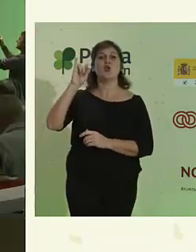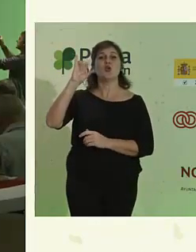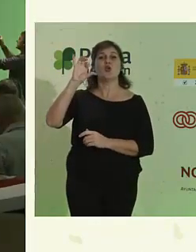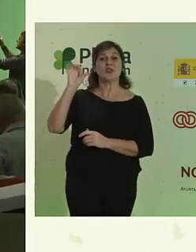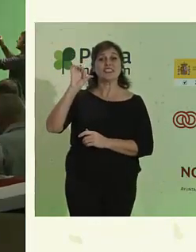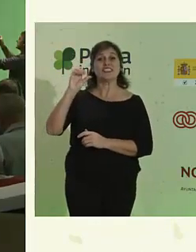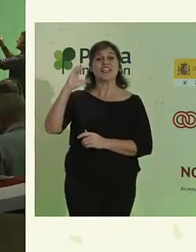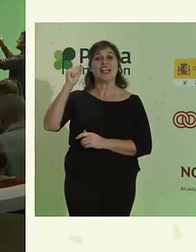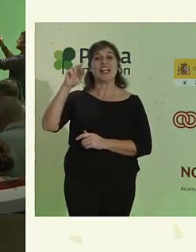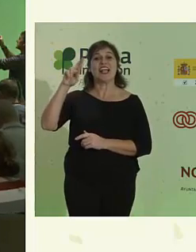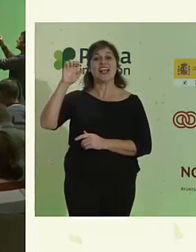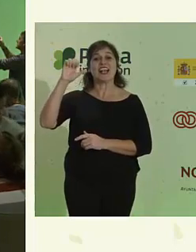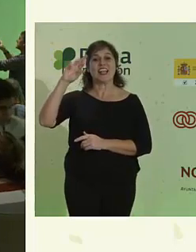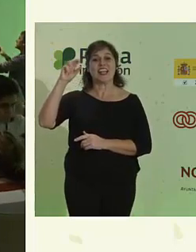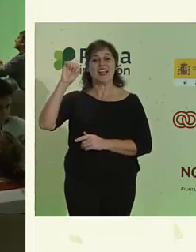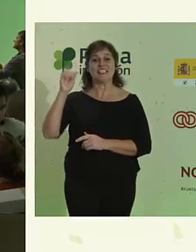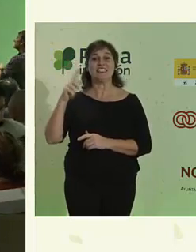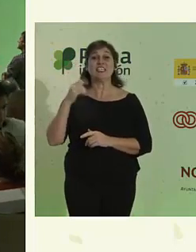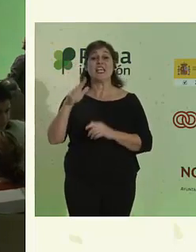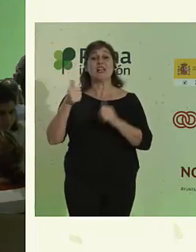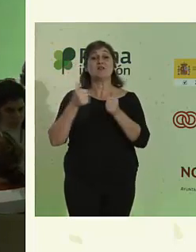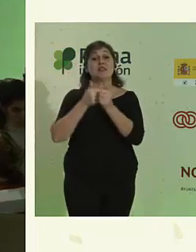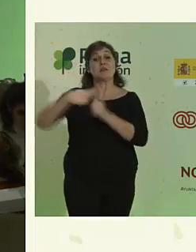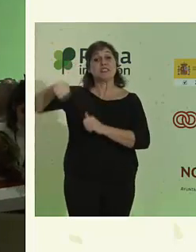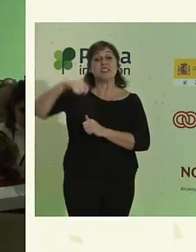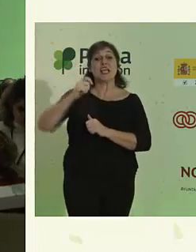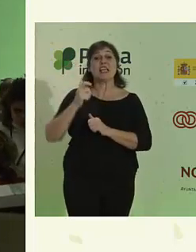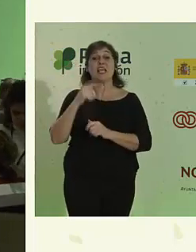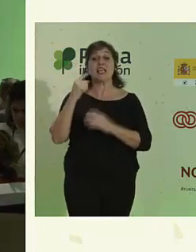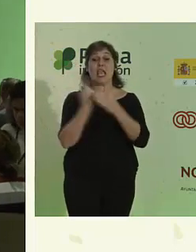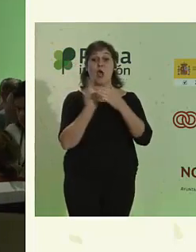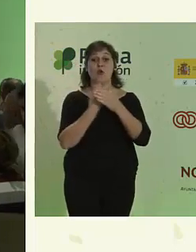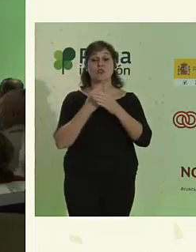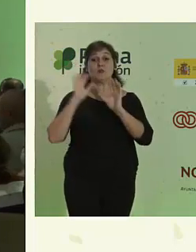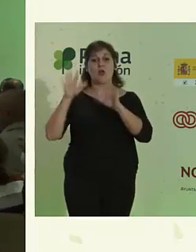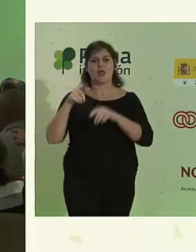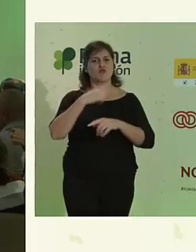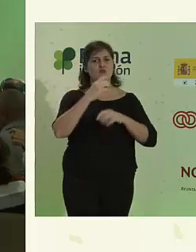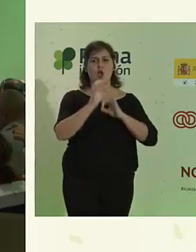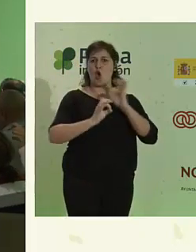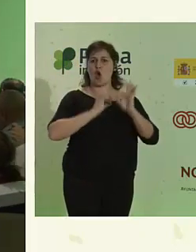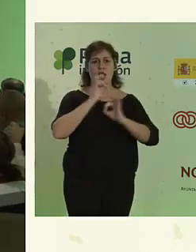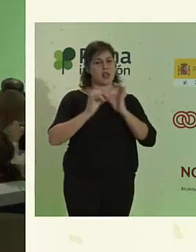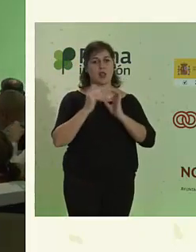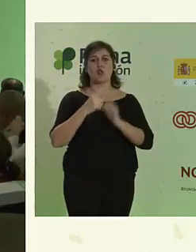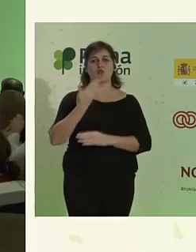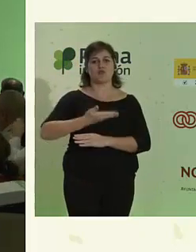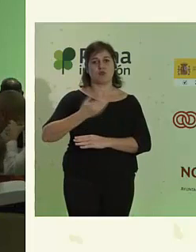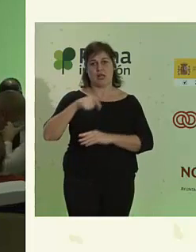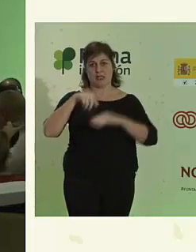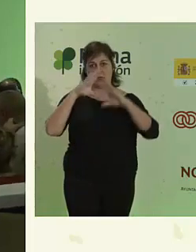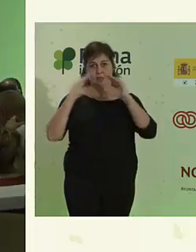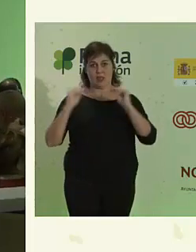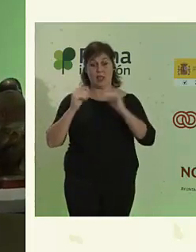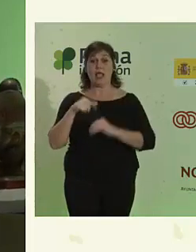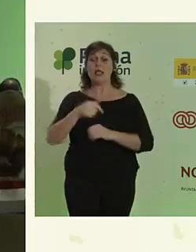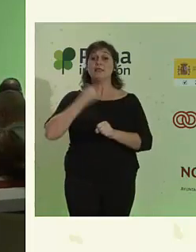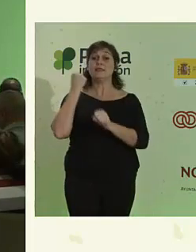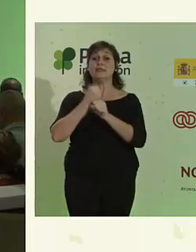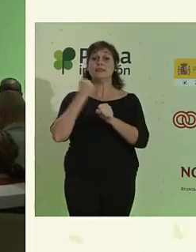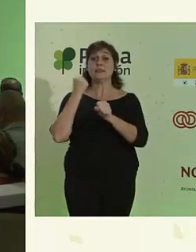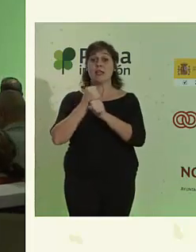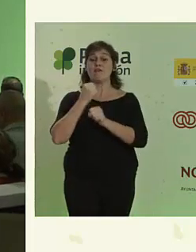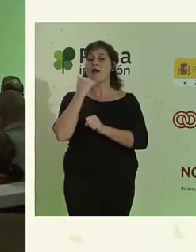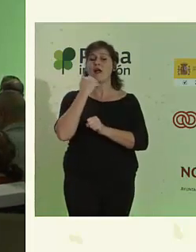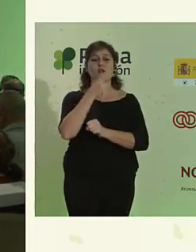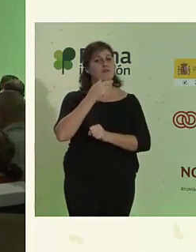Es vicepresidente de Autismo Cádiz, que es una organización muy importante de Andalucía. Trabaja en algo que le